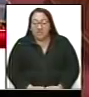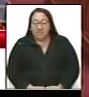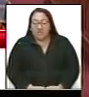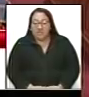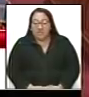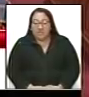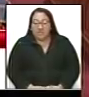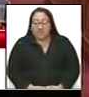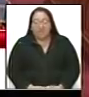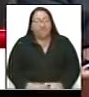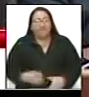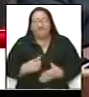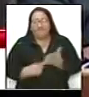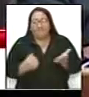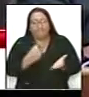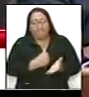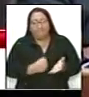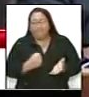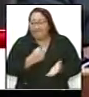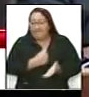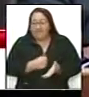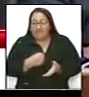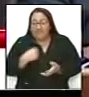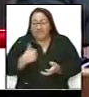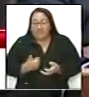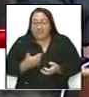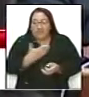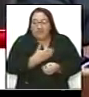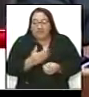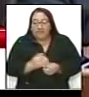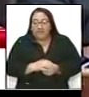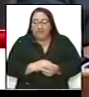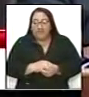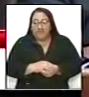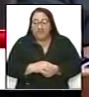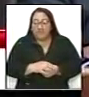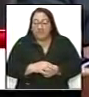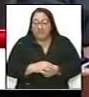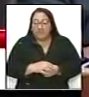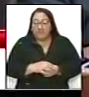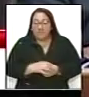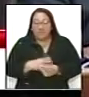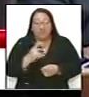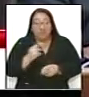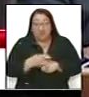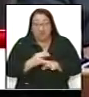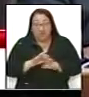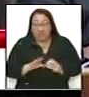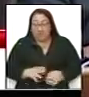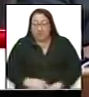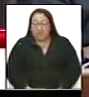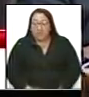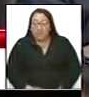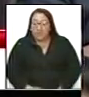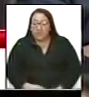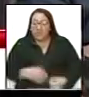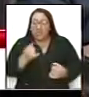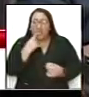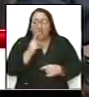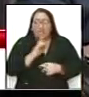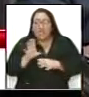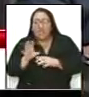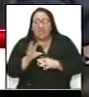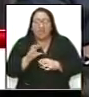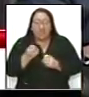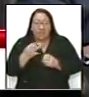Qué lamentable, señora presidenta, que este señor, al que ya no voy a mencionar, ahora niegue lo que ha dicho